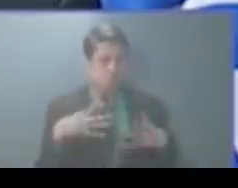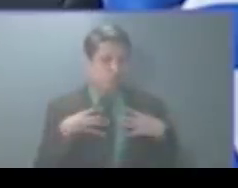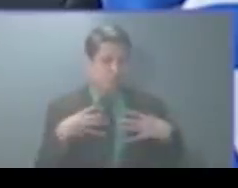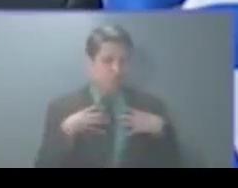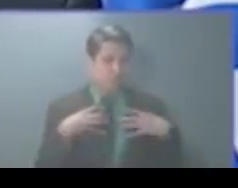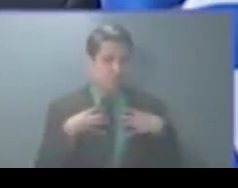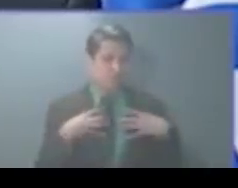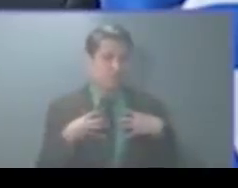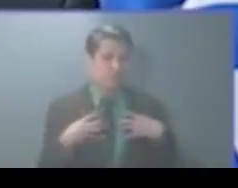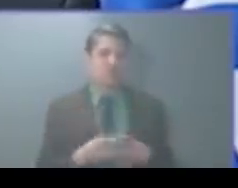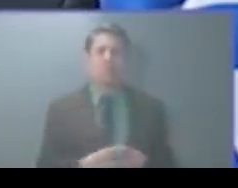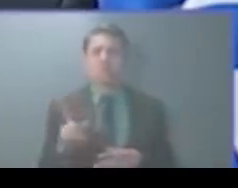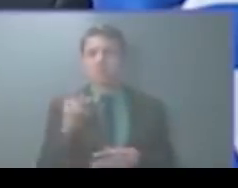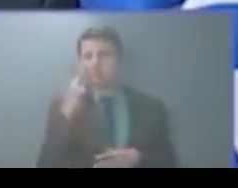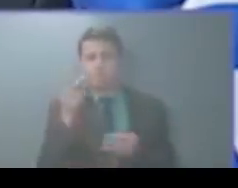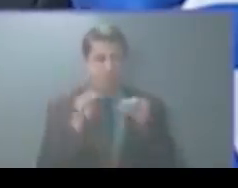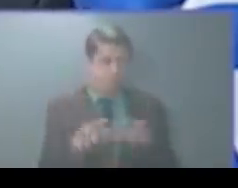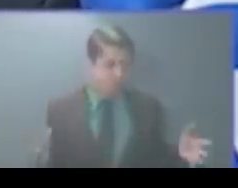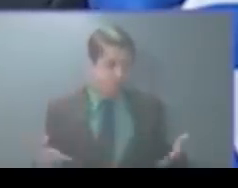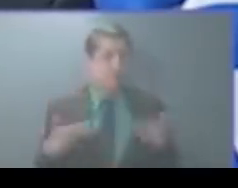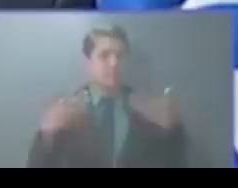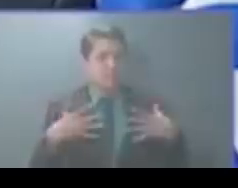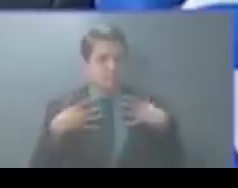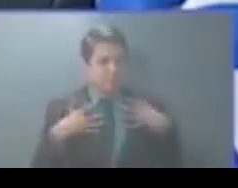no estuvieron dispuestos a perderla nada más, la dieron.